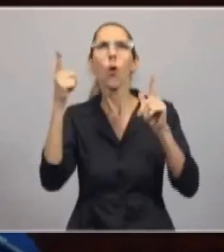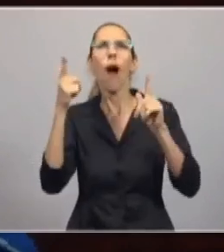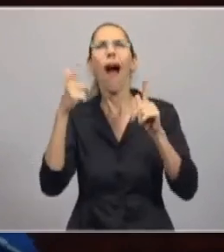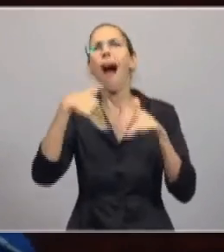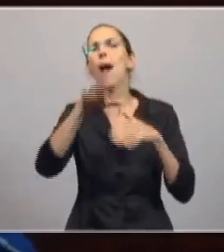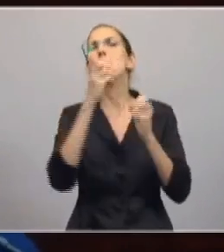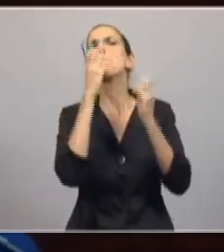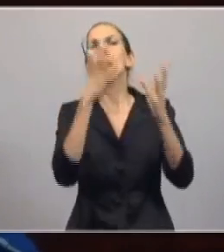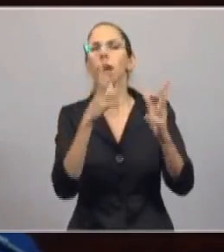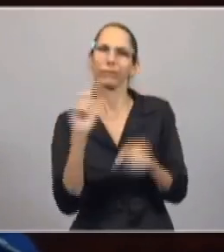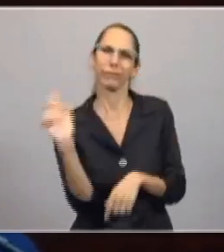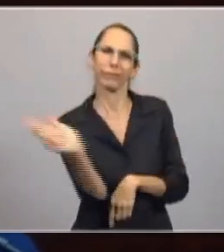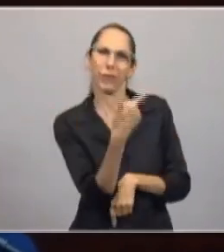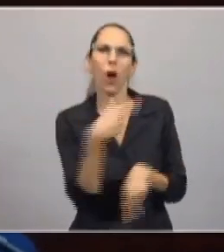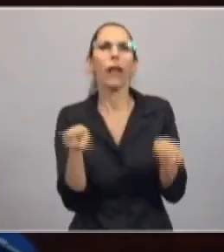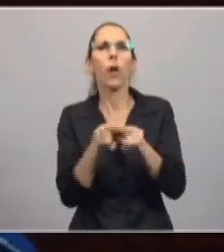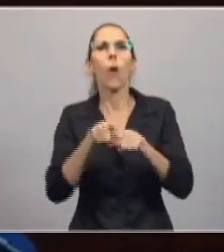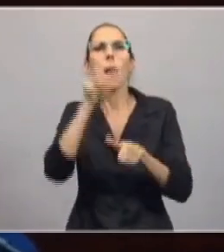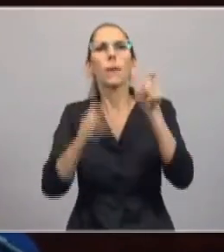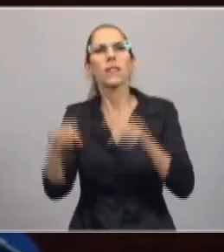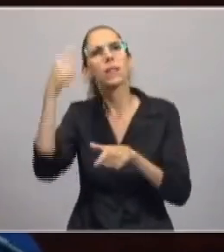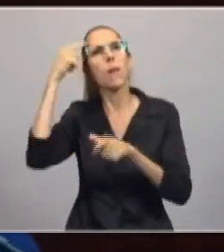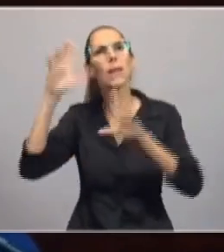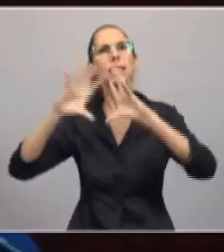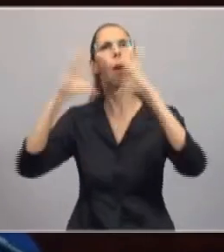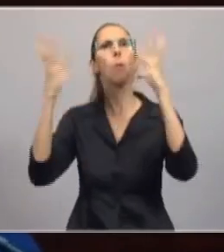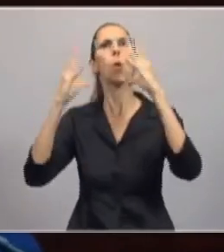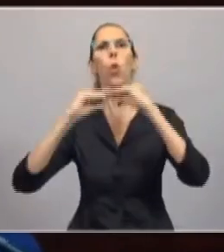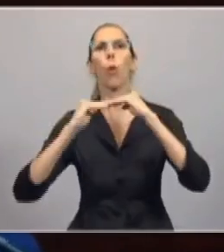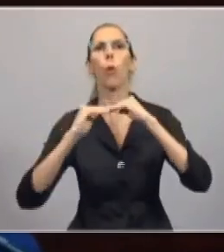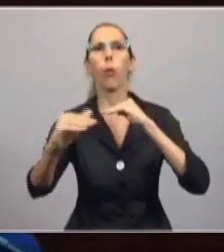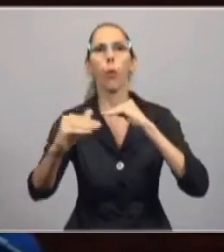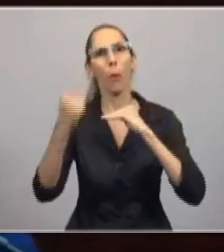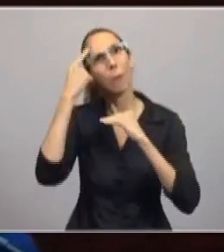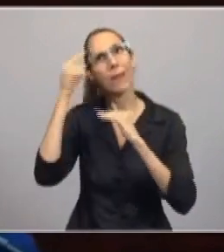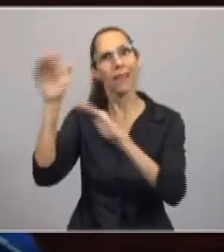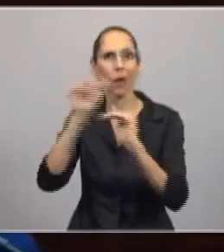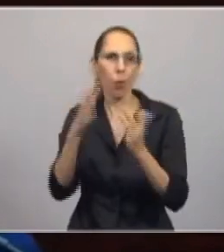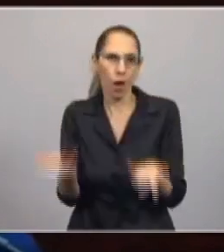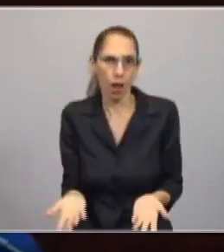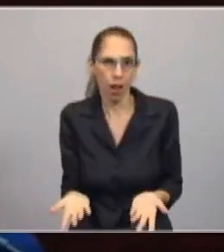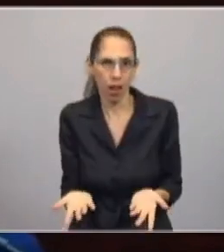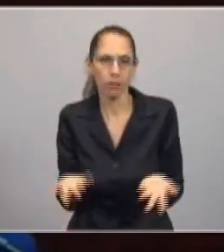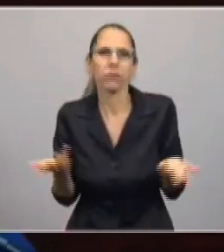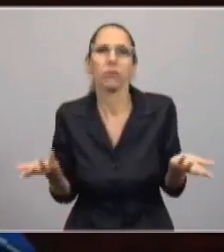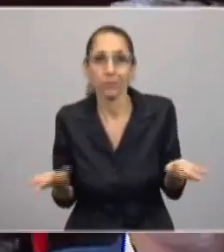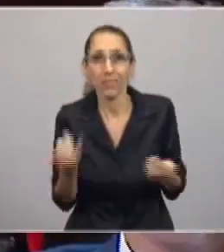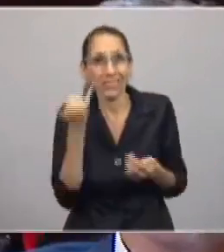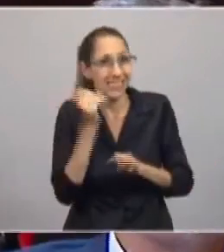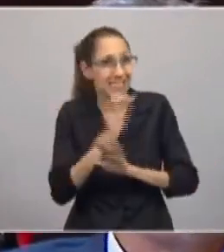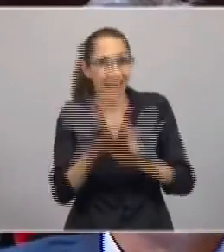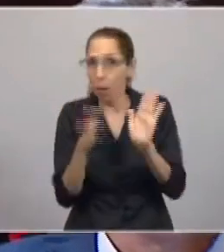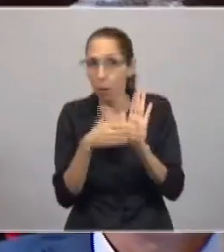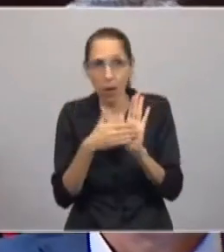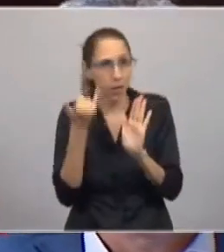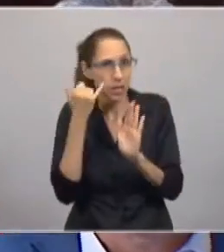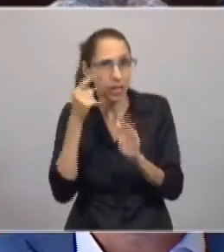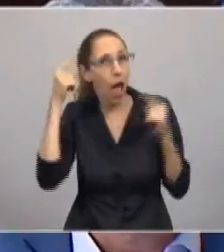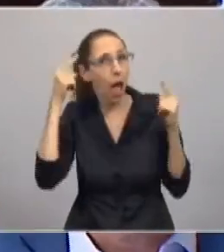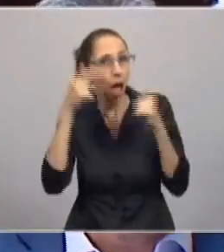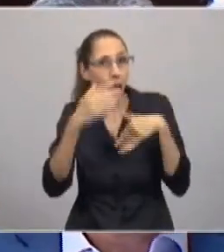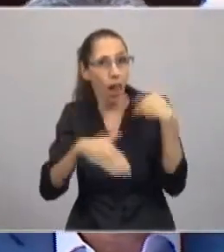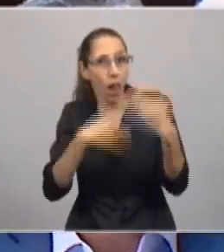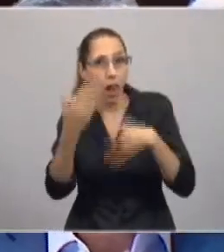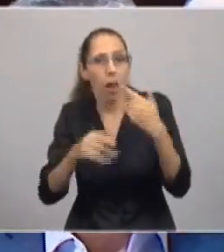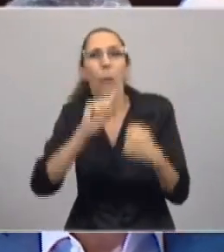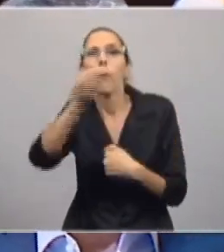de terraplanismo ideológico, conceptual y cultural. Y su puesta en práctica ya está mostrando que solo redunda en